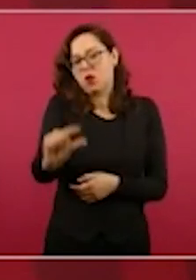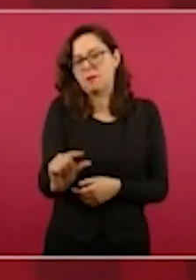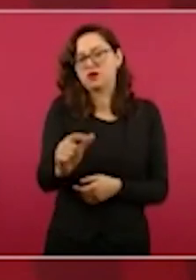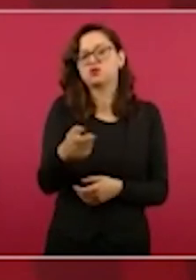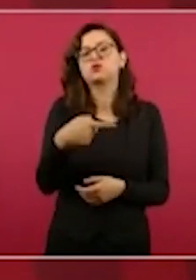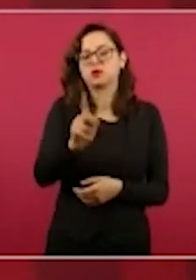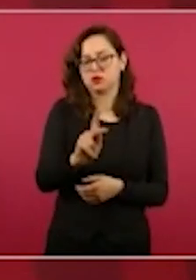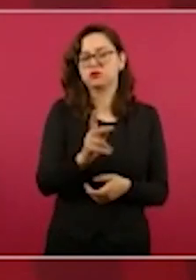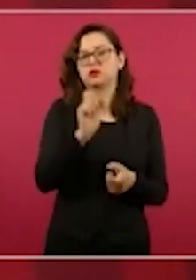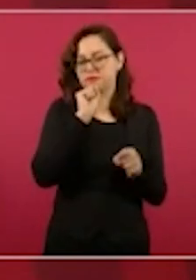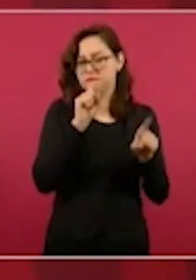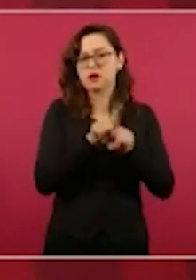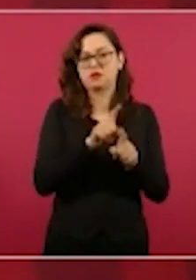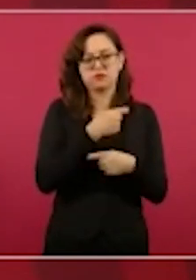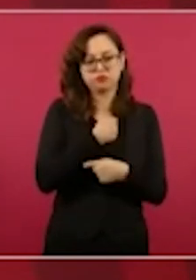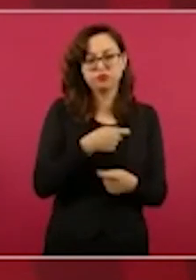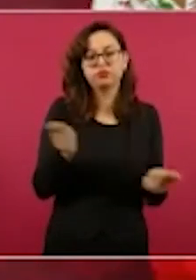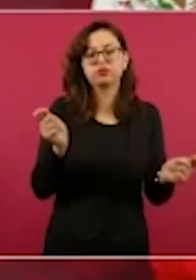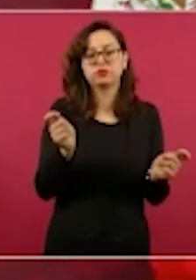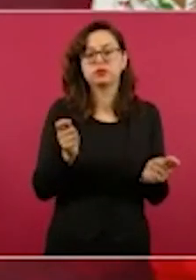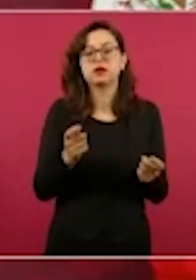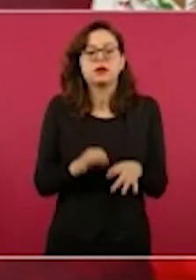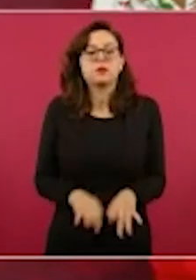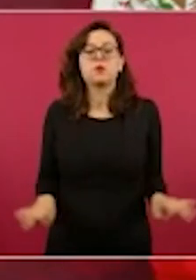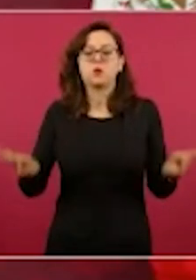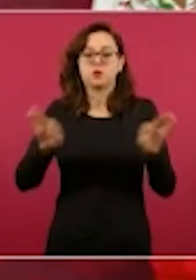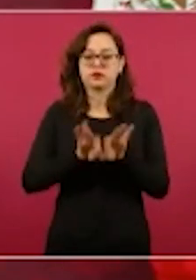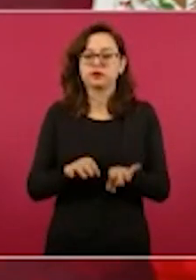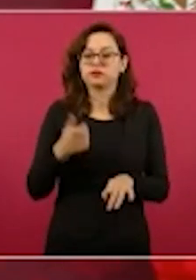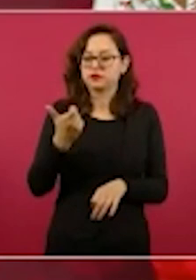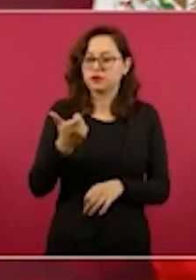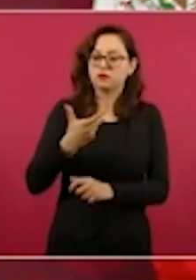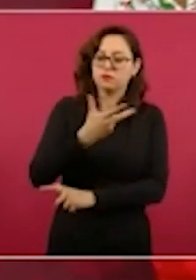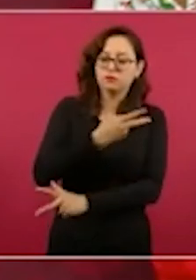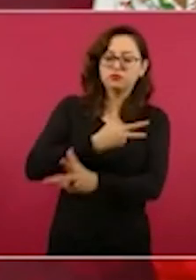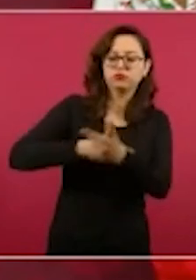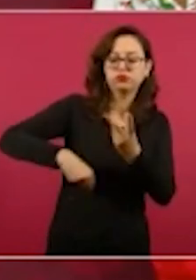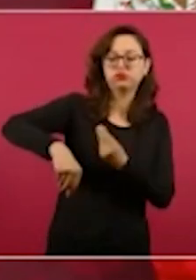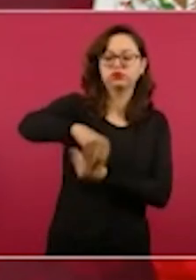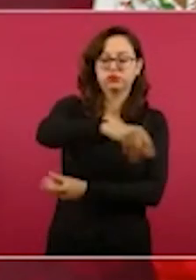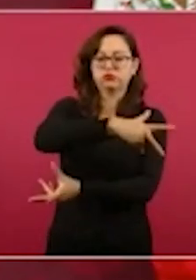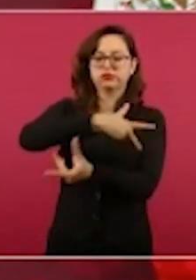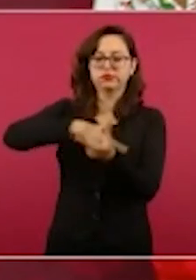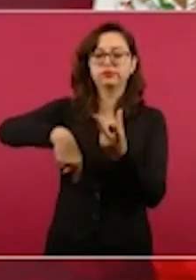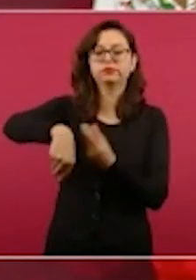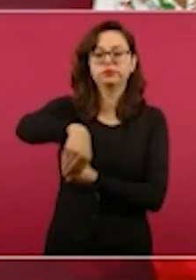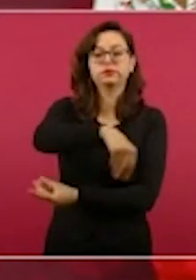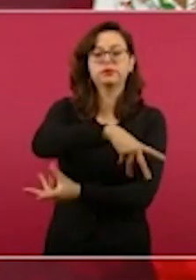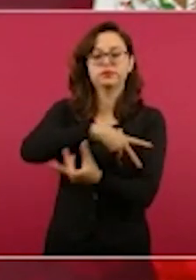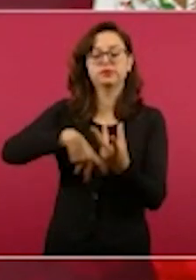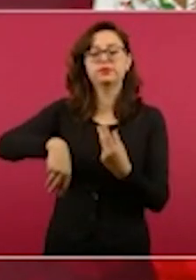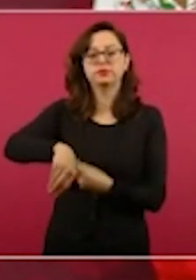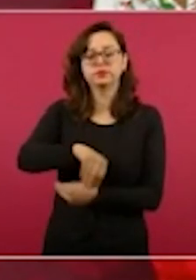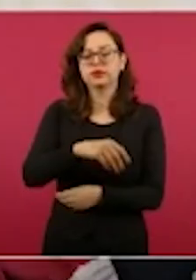el propósito es reactivar la economía popular,